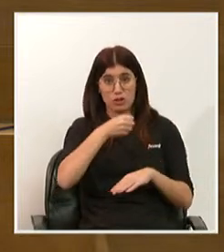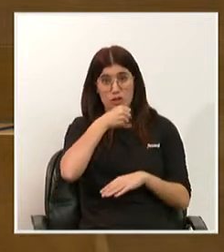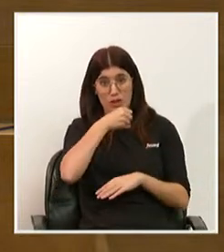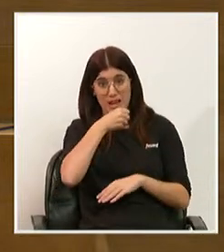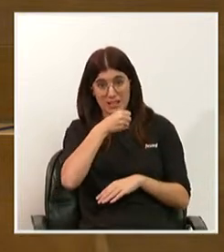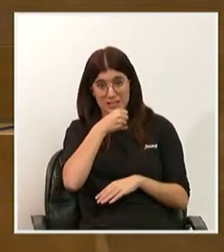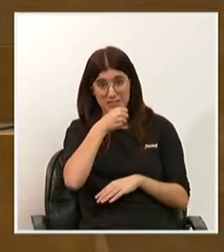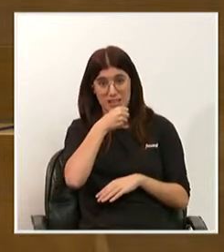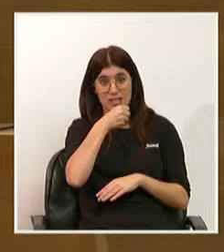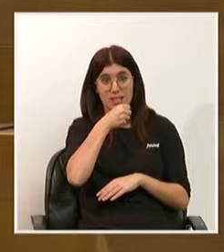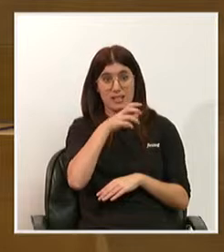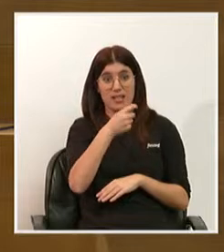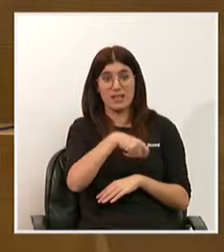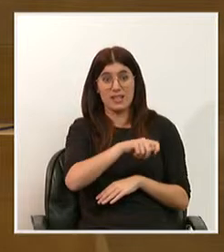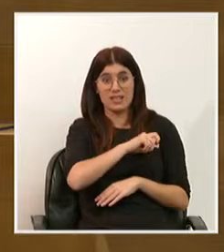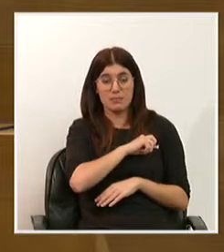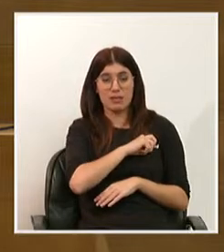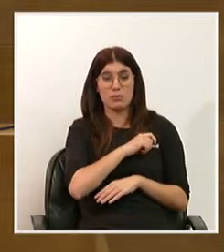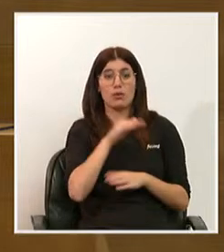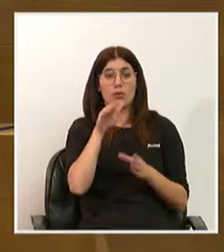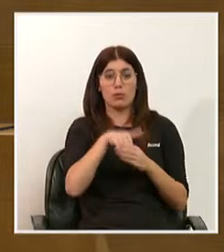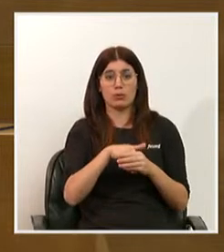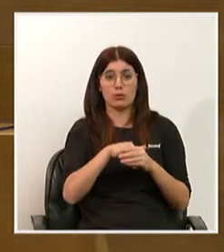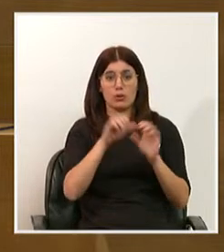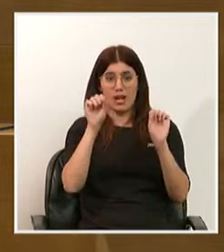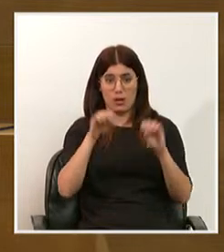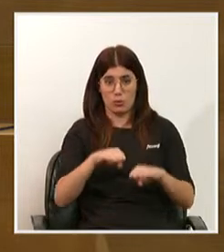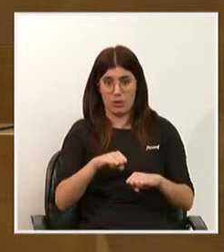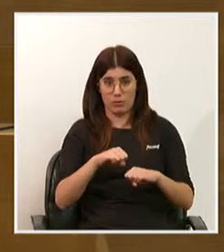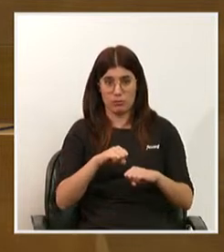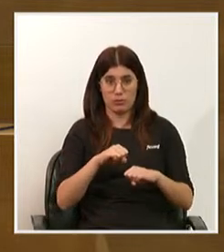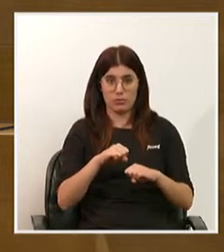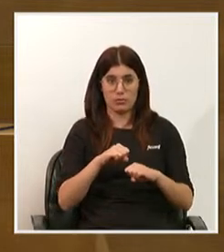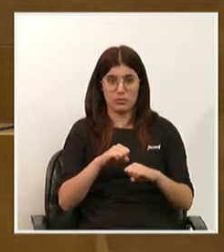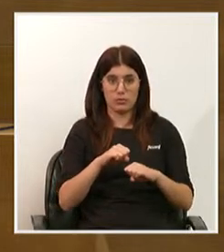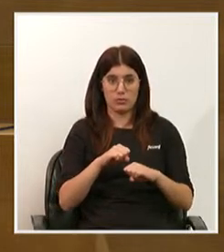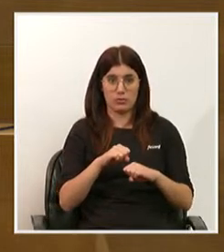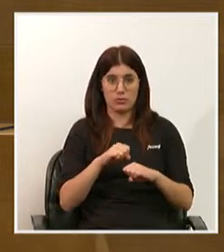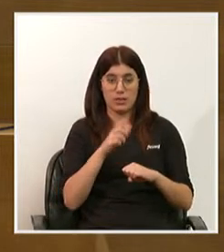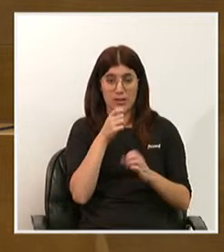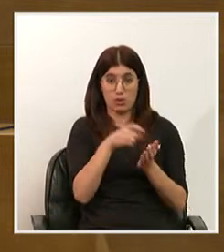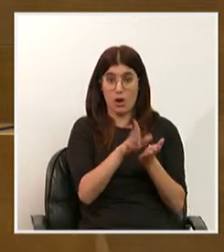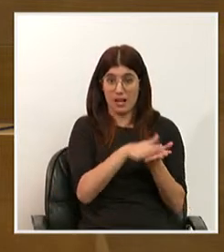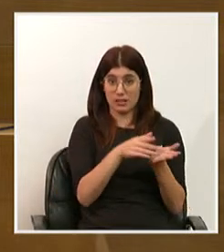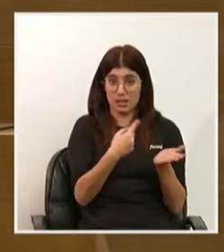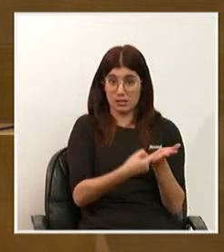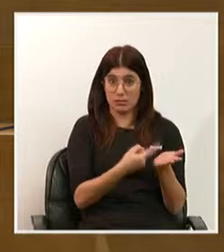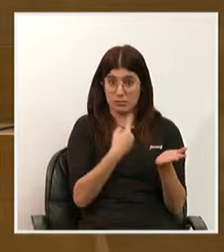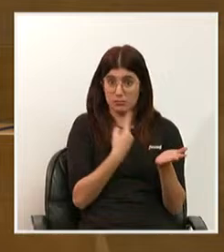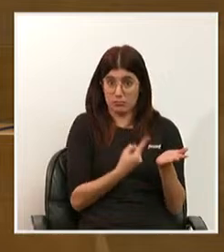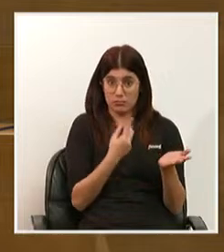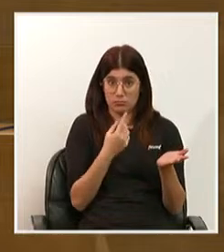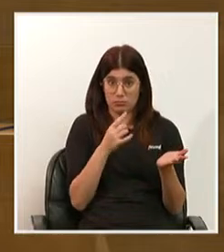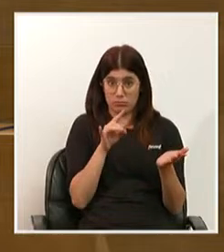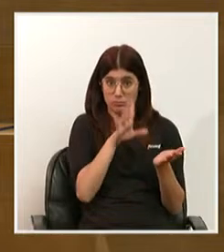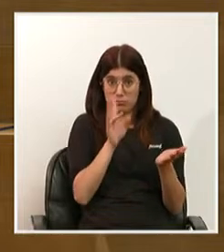española votó en contra del acuerdo eso se puede ver en las actas vale